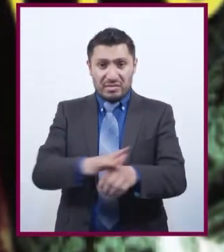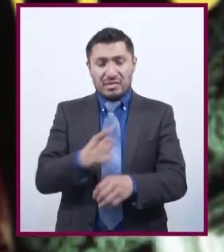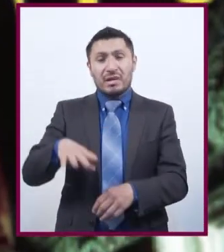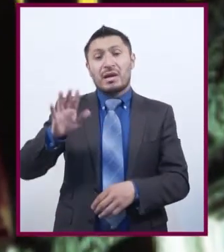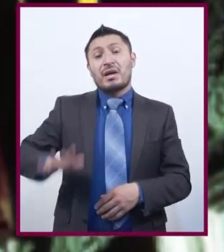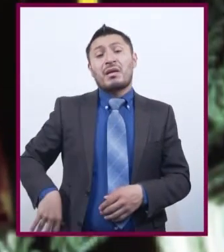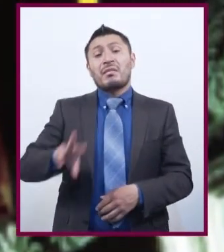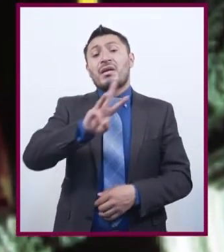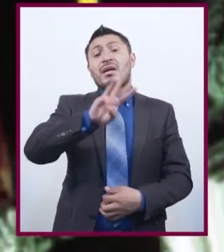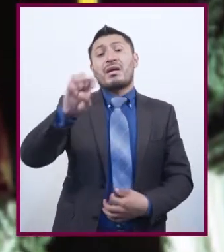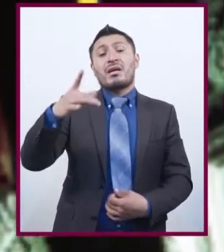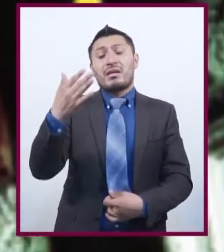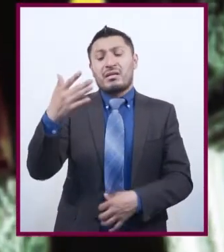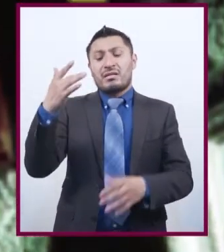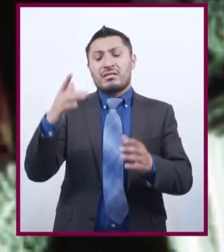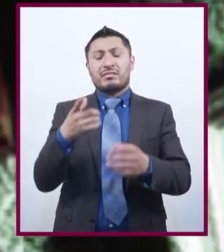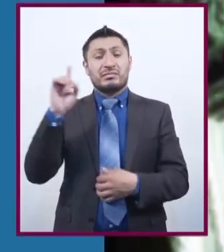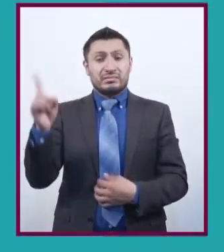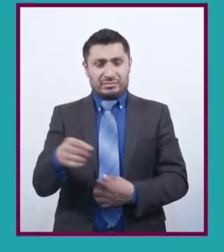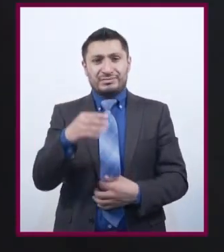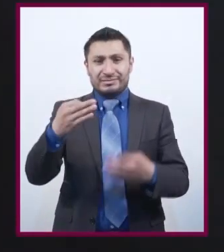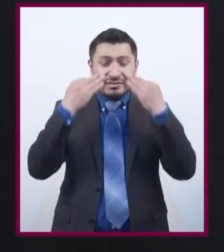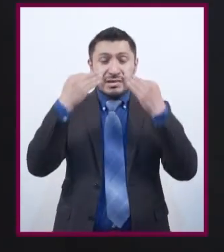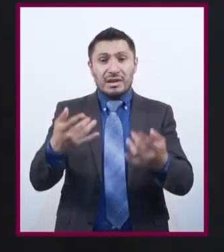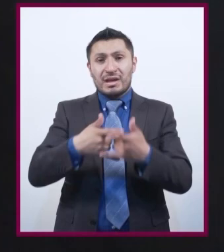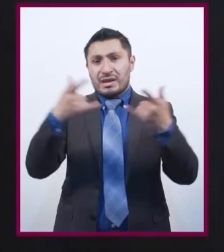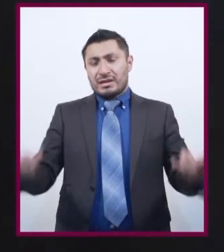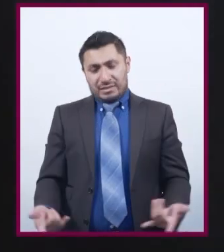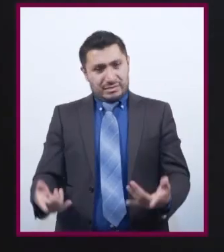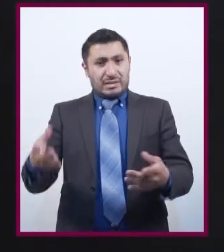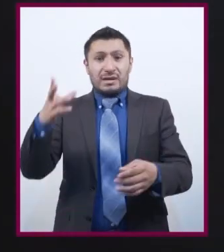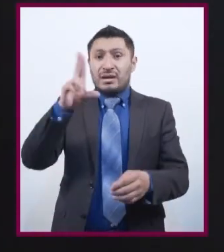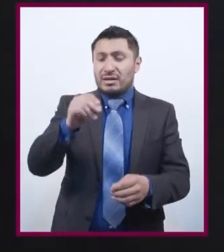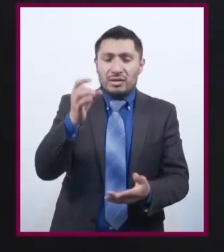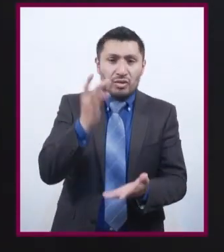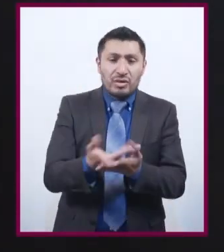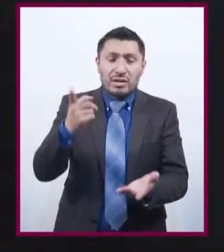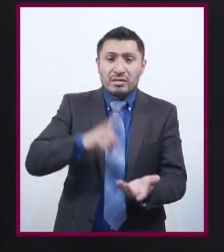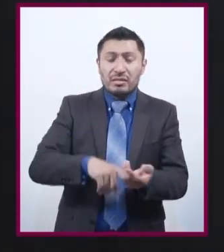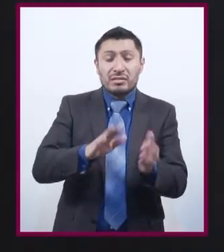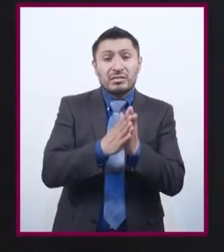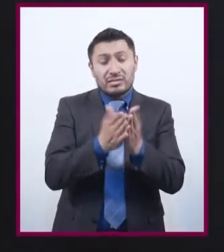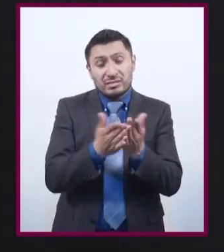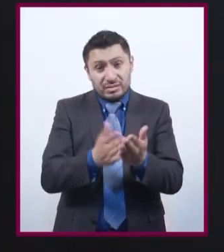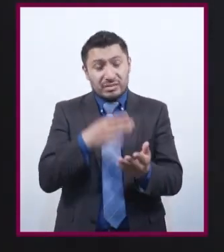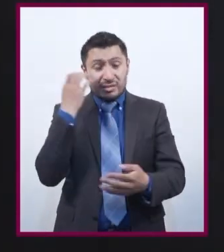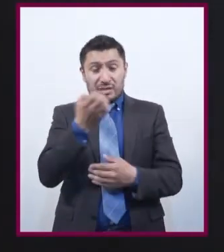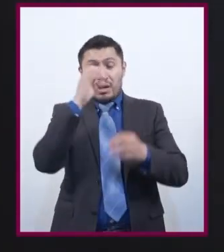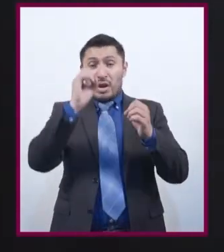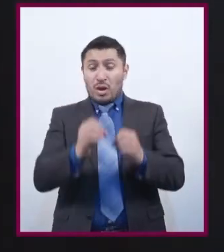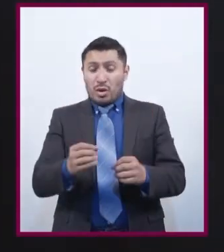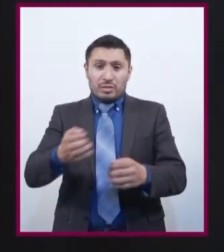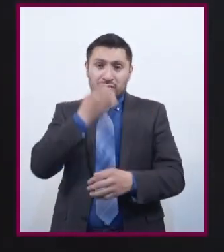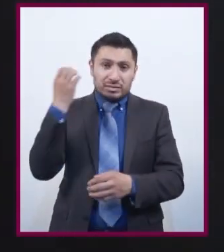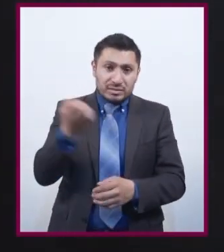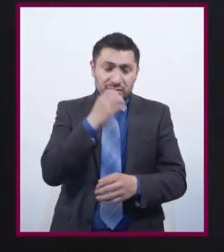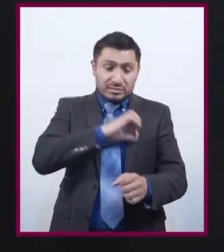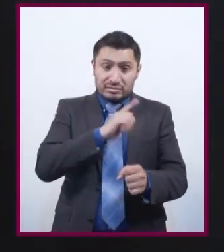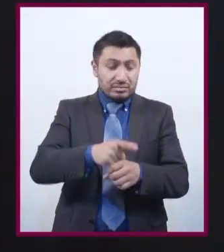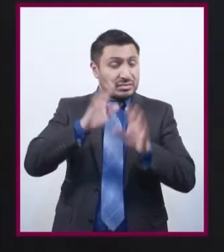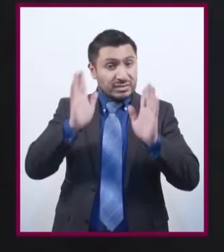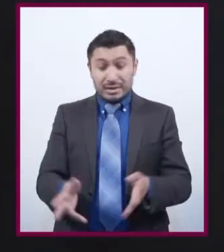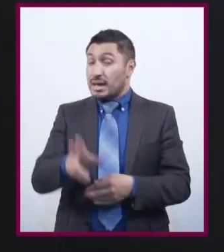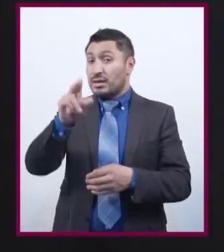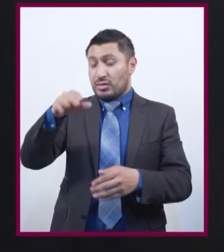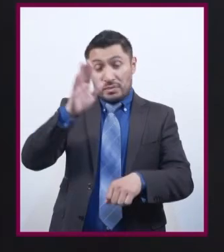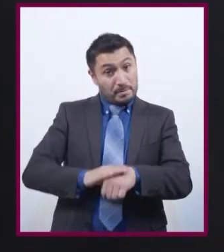mil dólares por uno de apenas 350 como puedes ver la historia no sólo se encuentra en los libros de texto o Fuentes